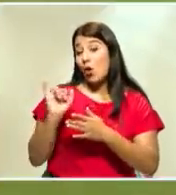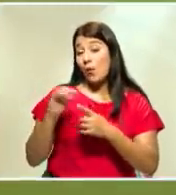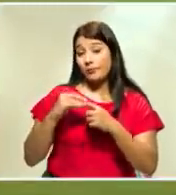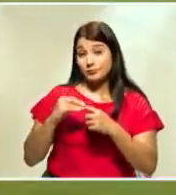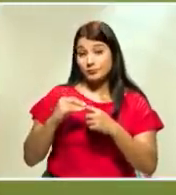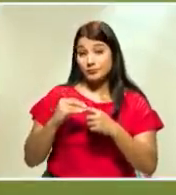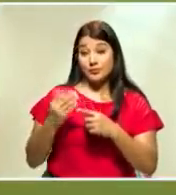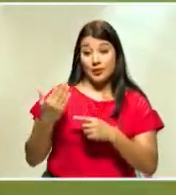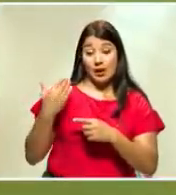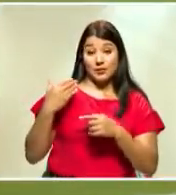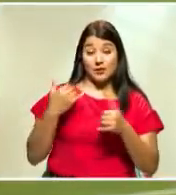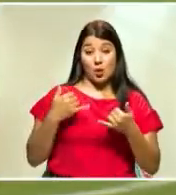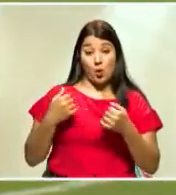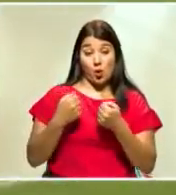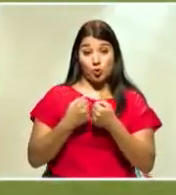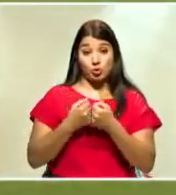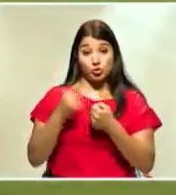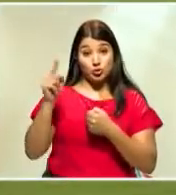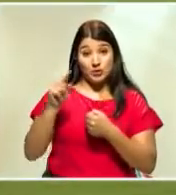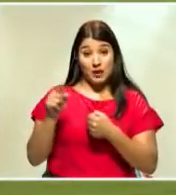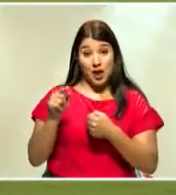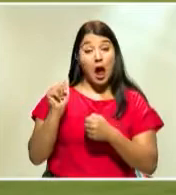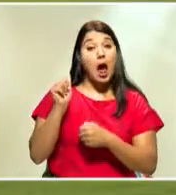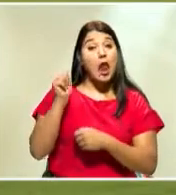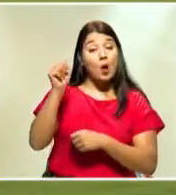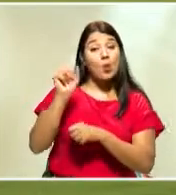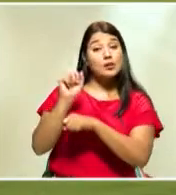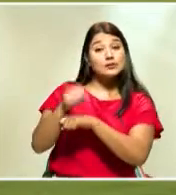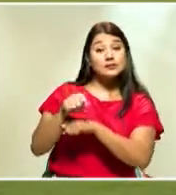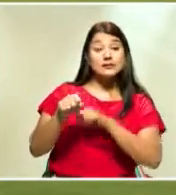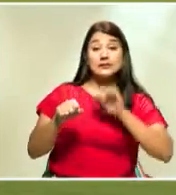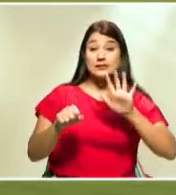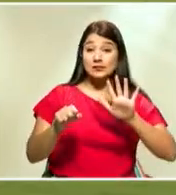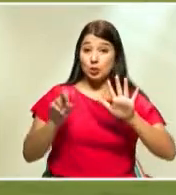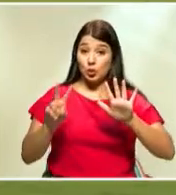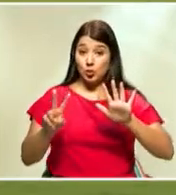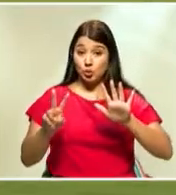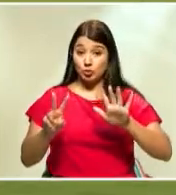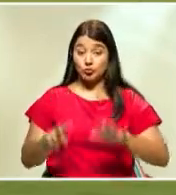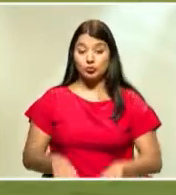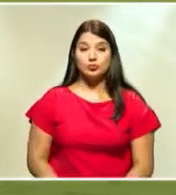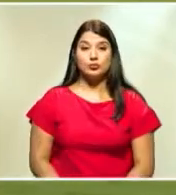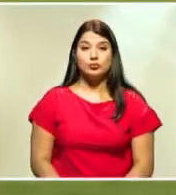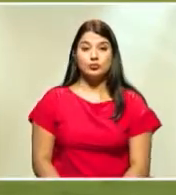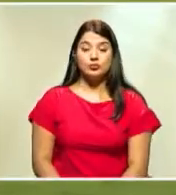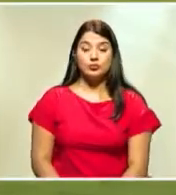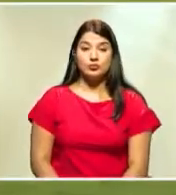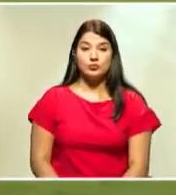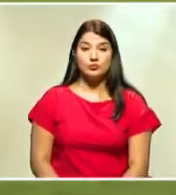El anterior clásico en el Saprissa, Alajuelense ganó 5 anotaciones a 2 ante los morados.